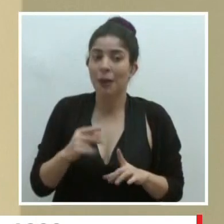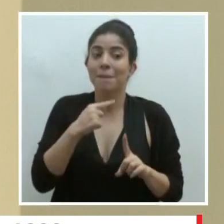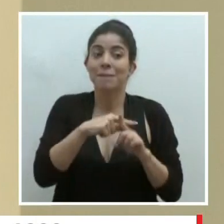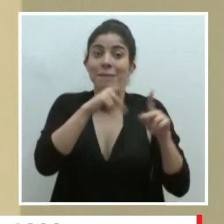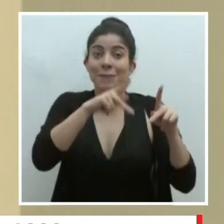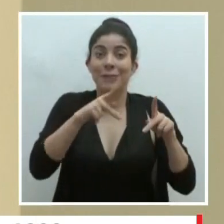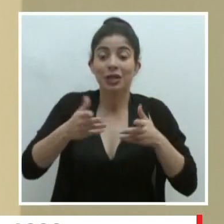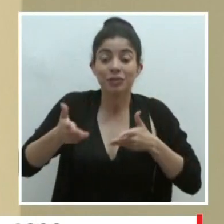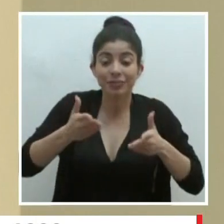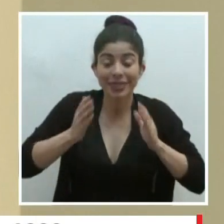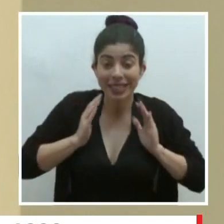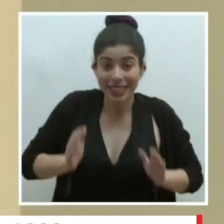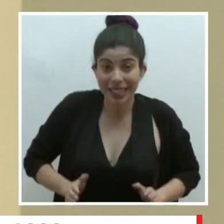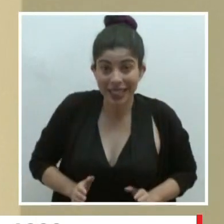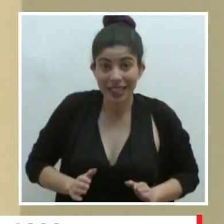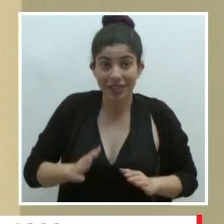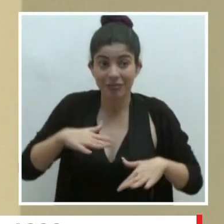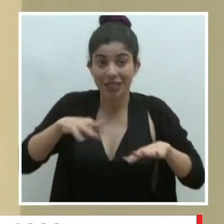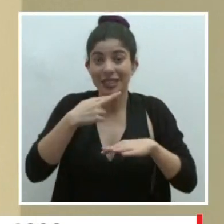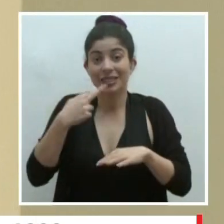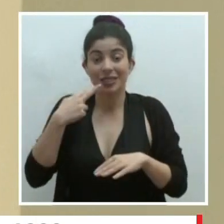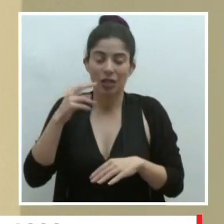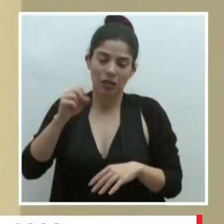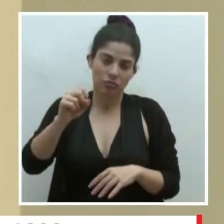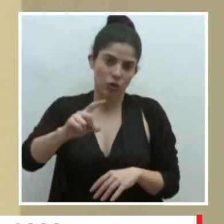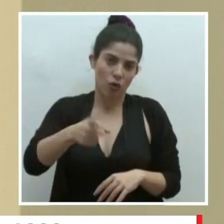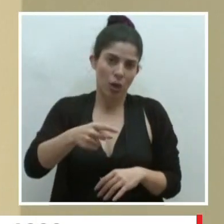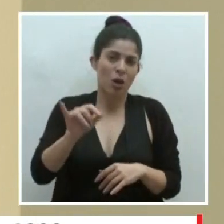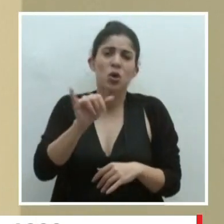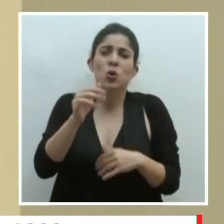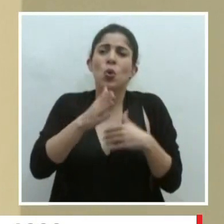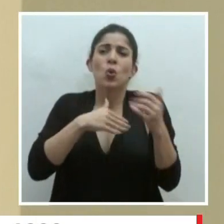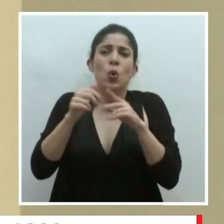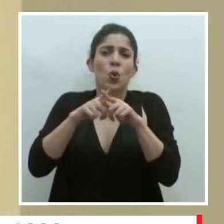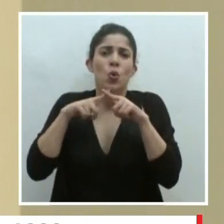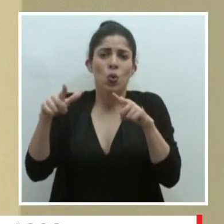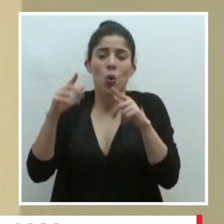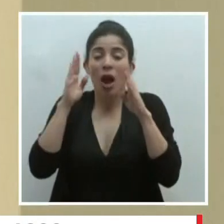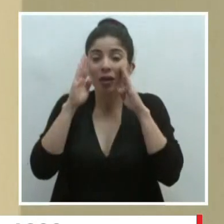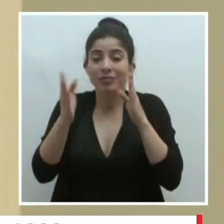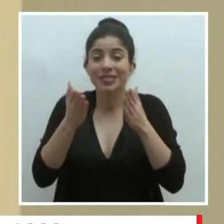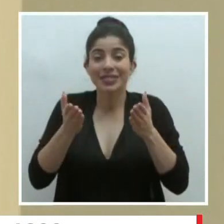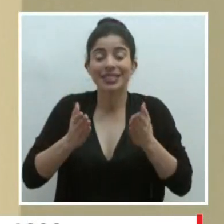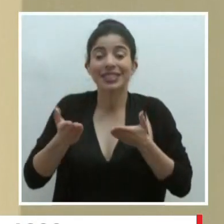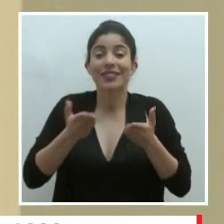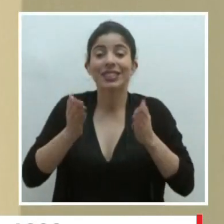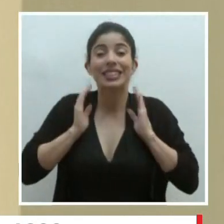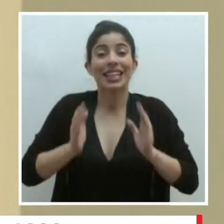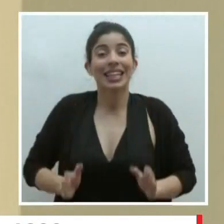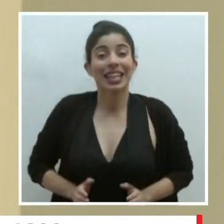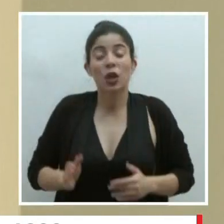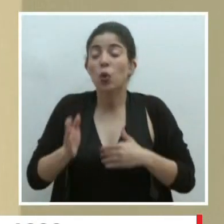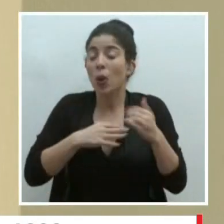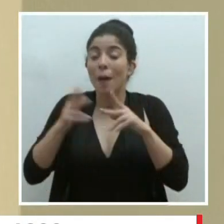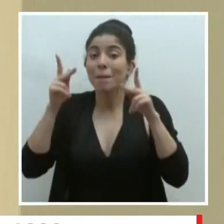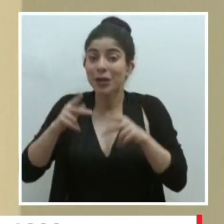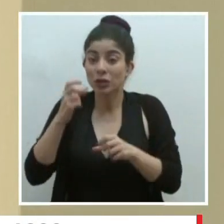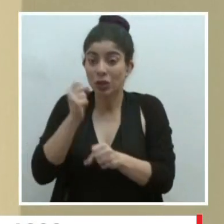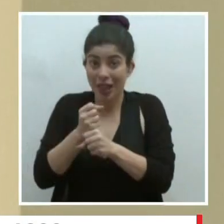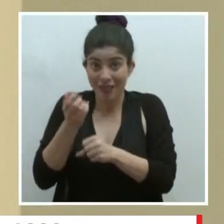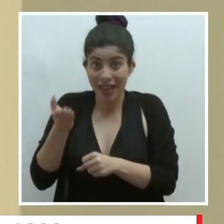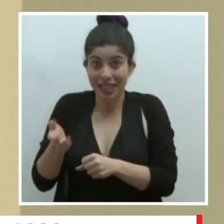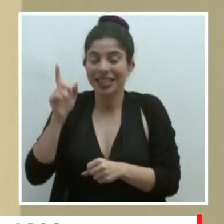personal sí es obligatorio, como todo centro que atiende al público, ¿verdad? Todo el personal que atiende al público debe usar las mascarillas